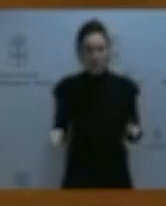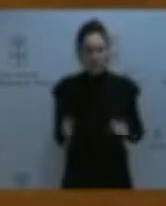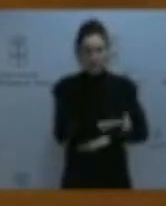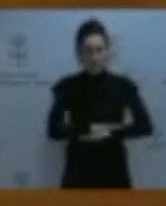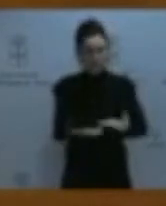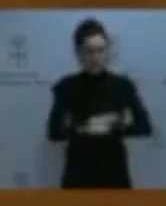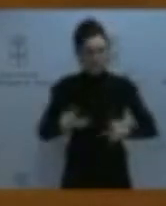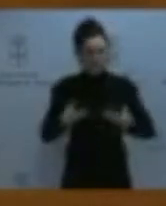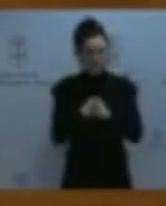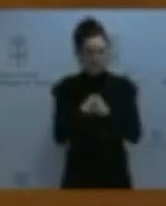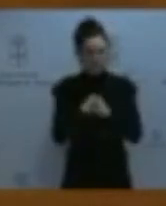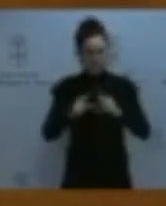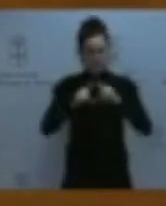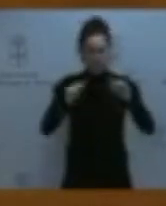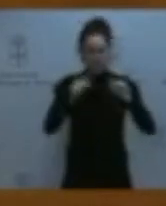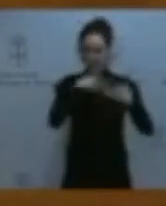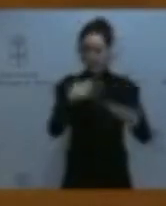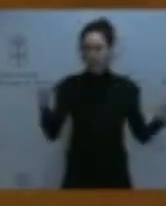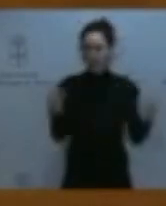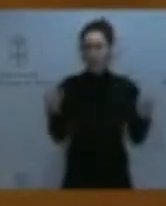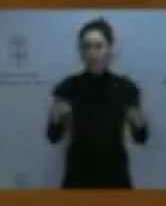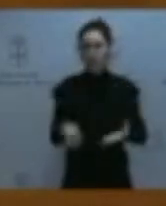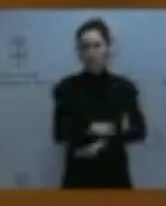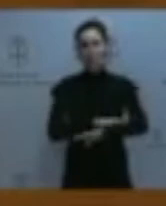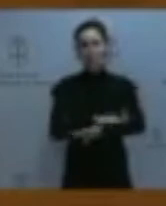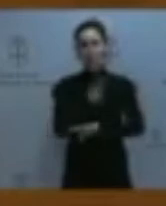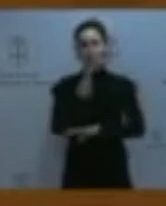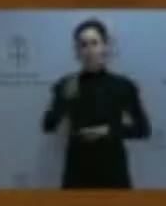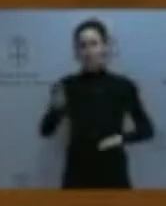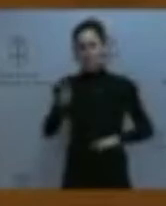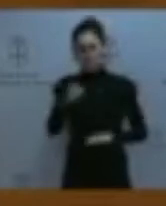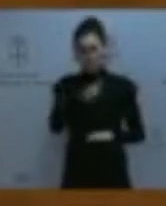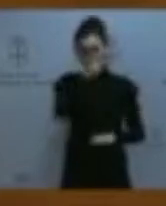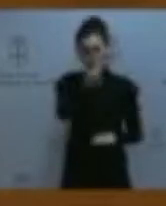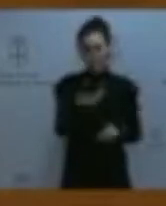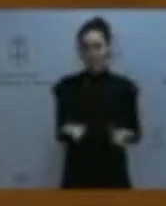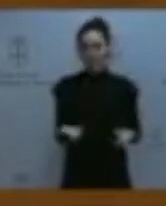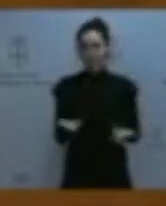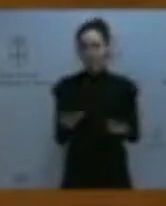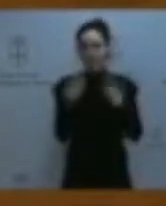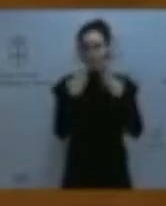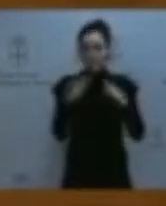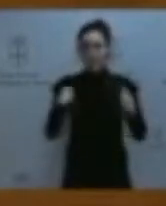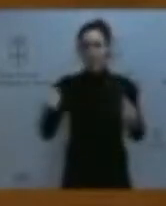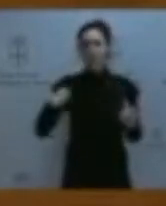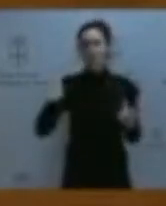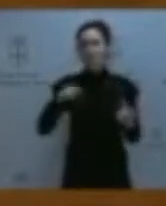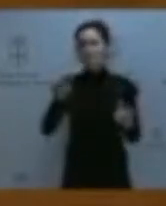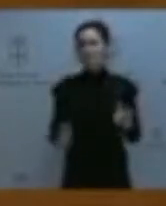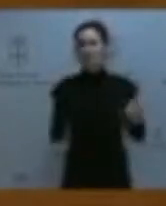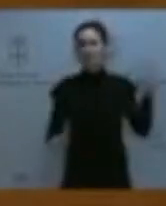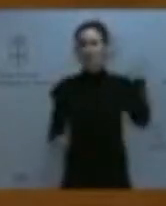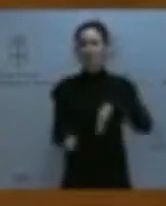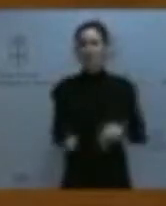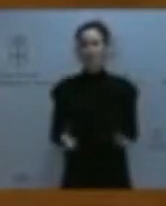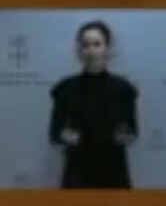mismo es lo que tenemos. Un gobierno del Partido Popular y del Partido Socialista, pese a que el presidente, siempre ausente,